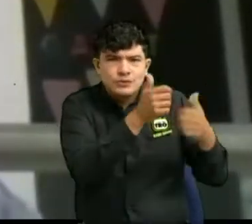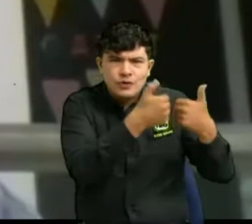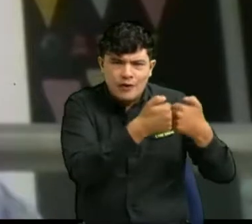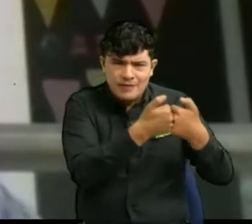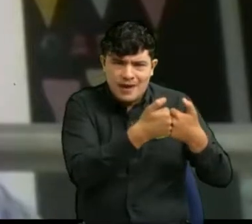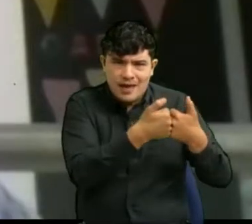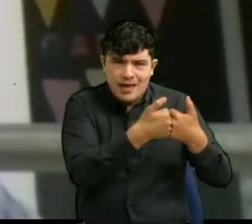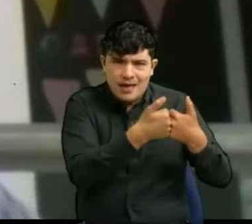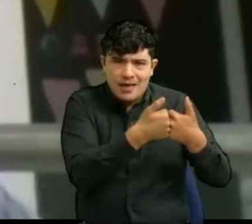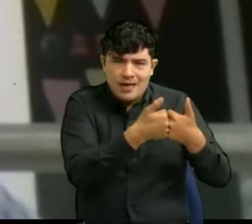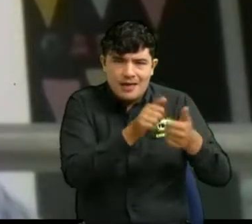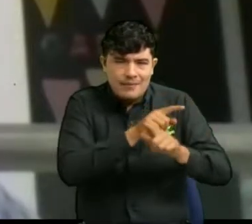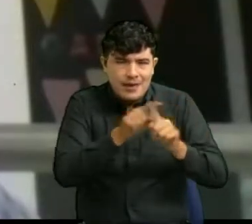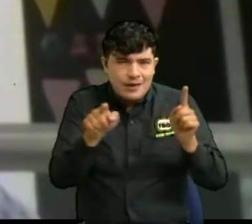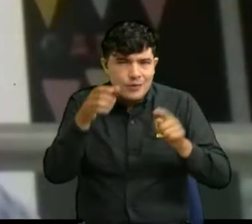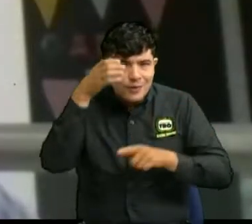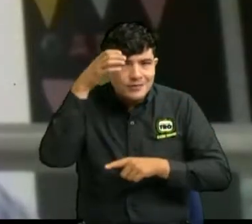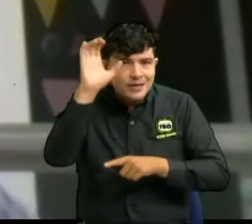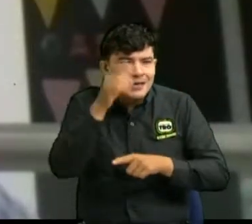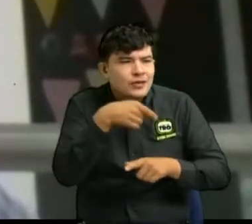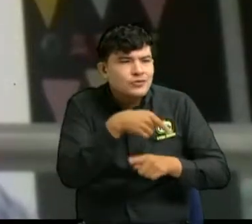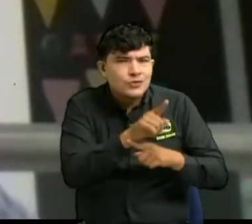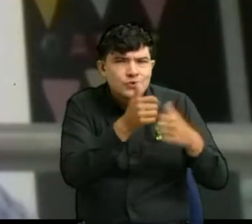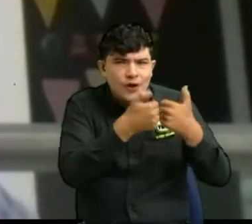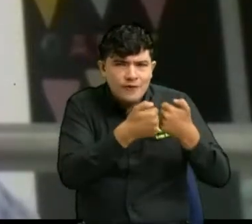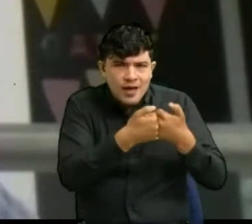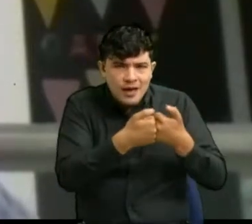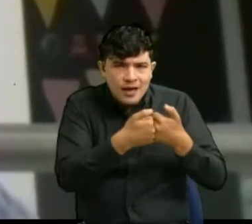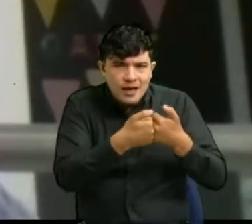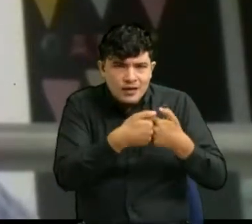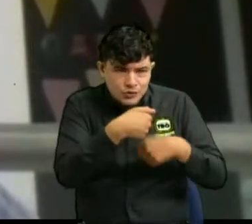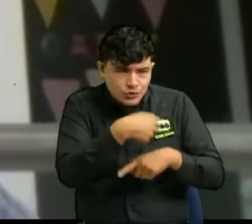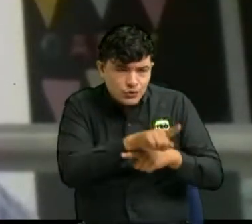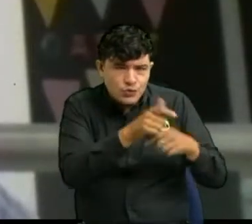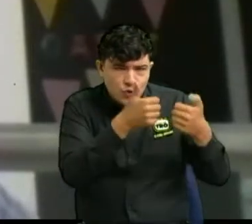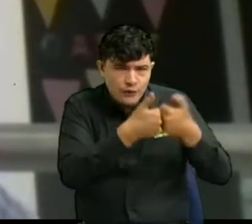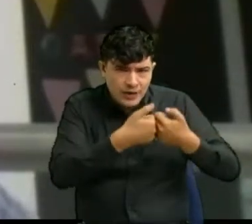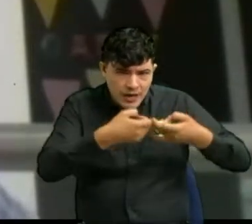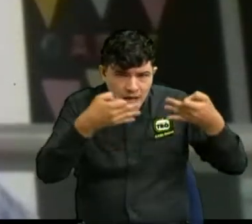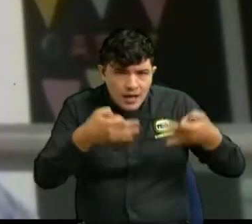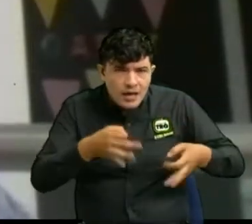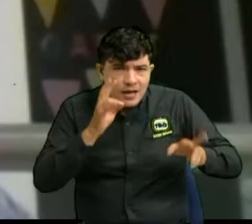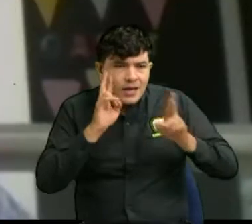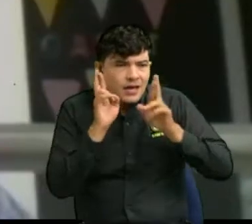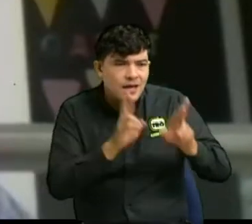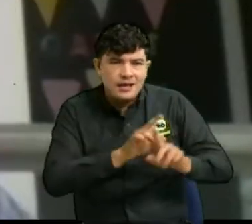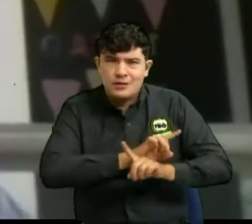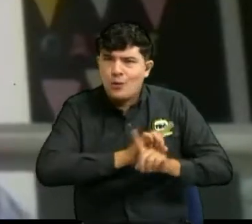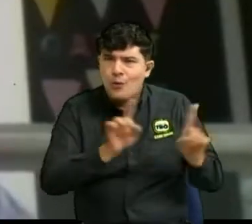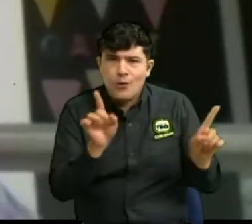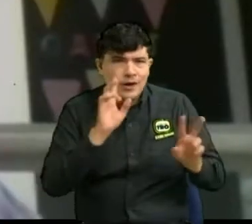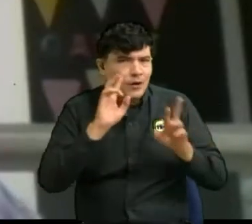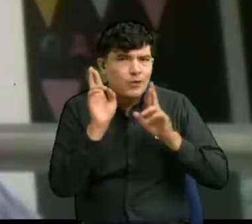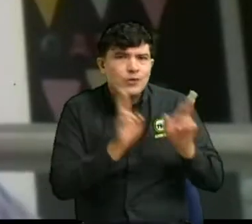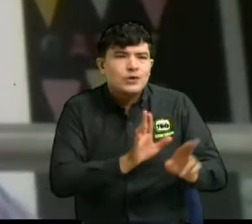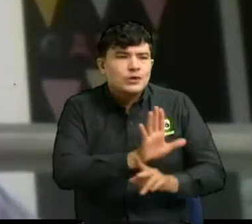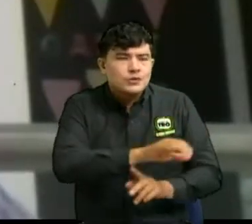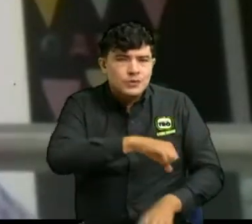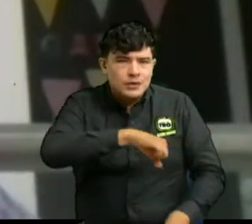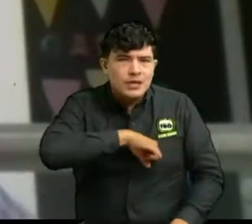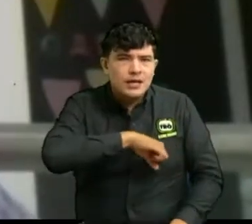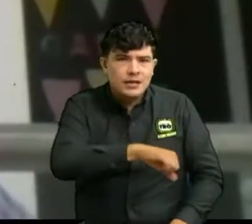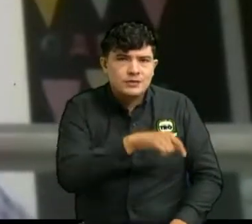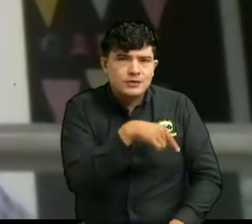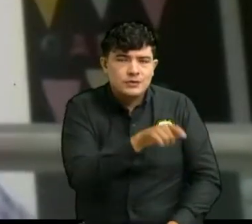este concepto de novia, si fuese realmente acreditado de esta manera, no tendría derecho la persona